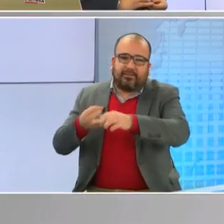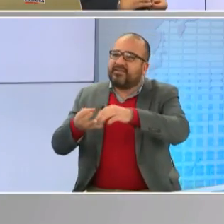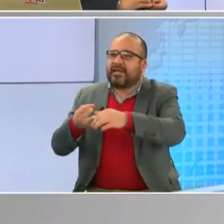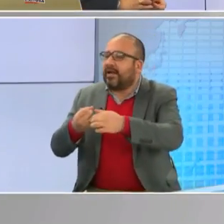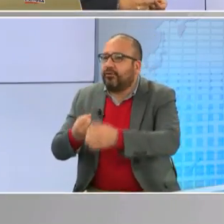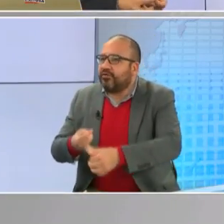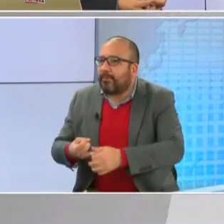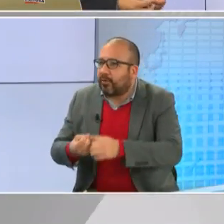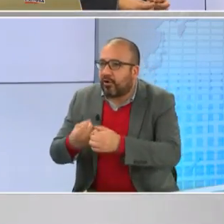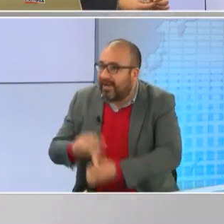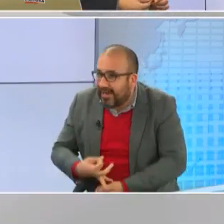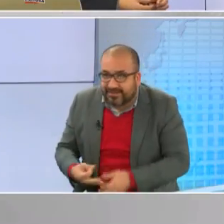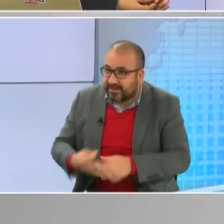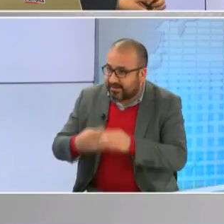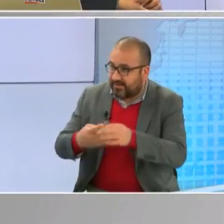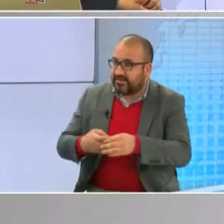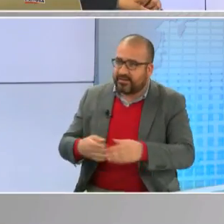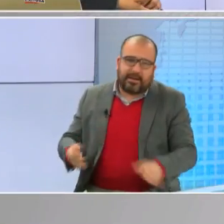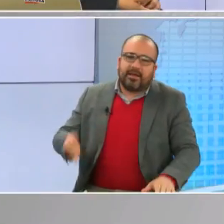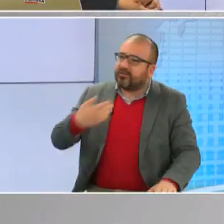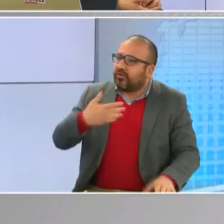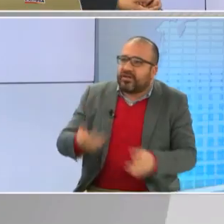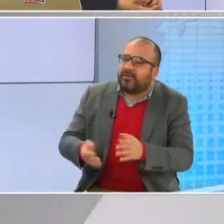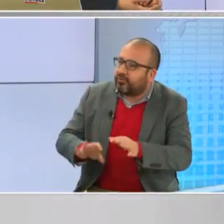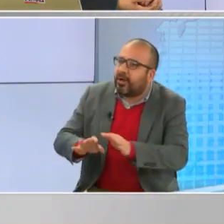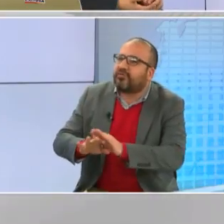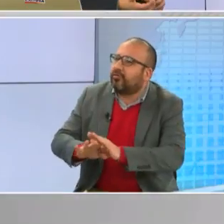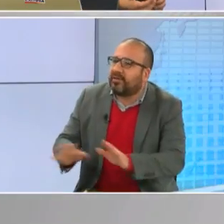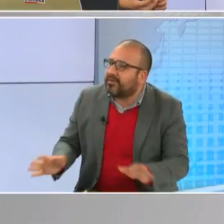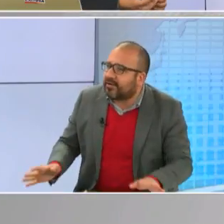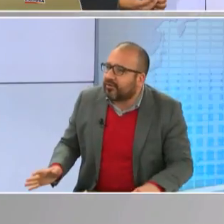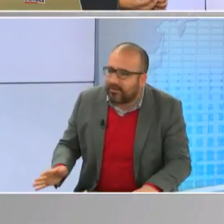no tener ni siquiera denuncias por violencia, etcétera, etcétera. Que son cosas que